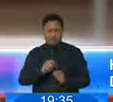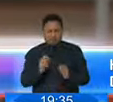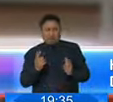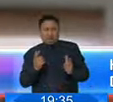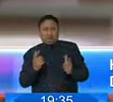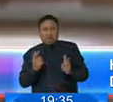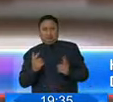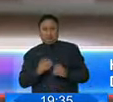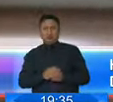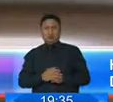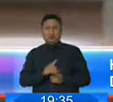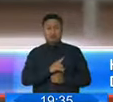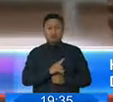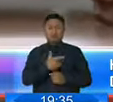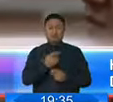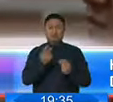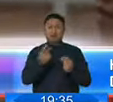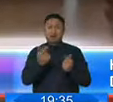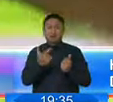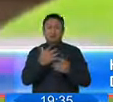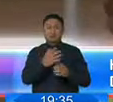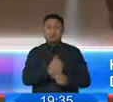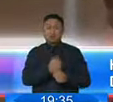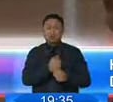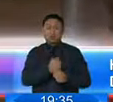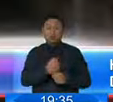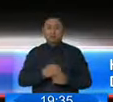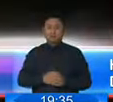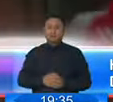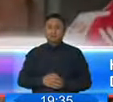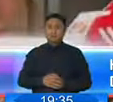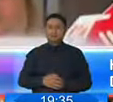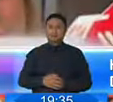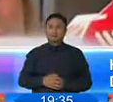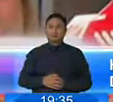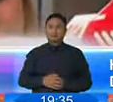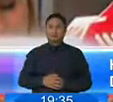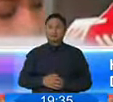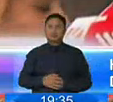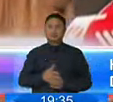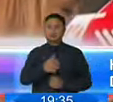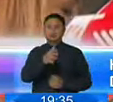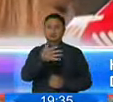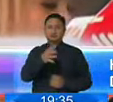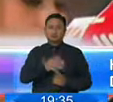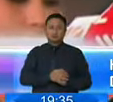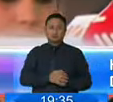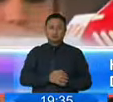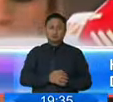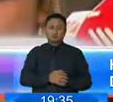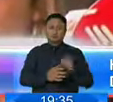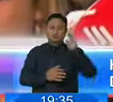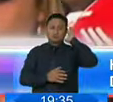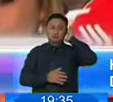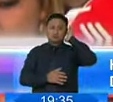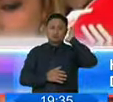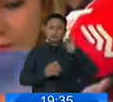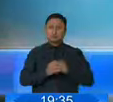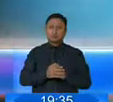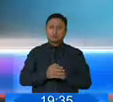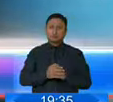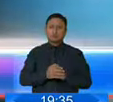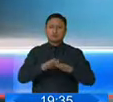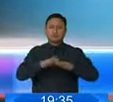viajeros y extremó las acciones por parte de la tripulación. Por el, más o menos por la del Océano